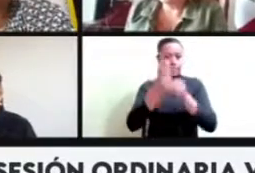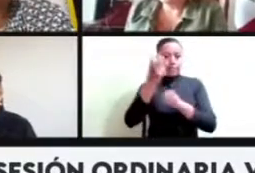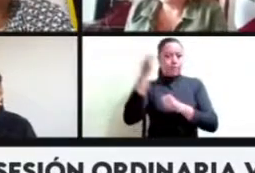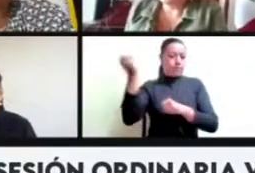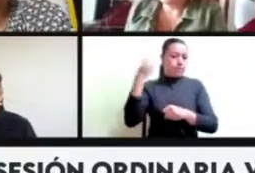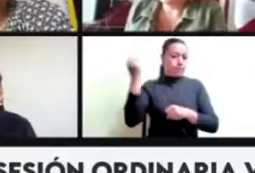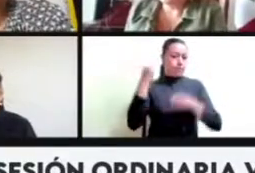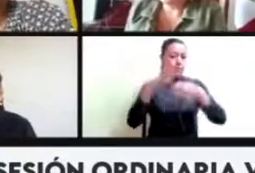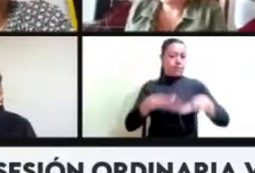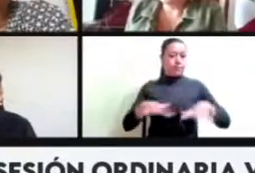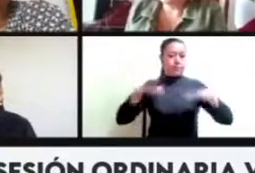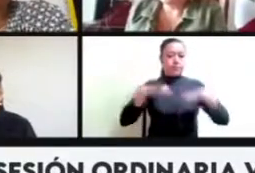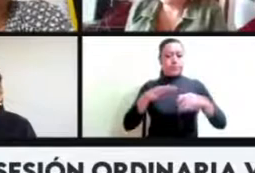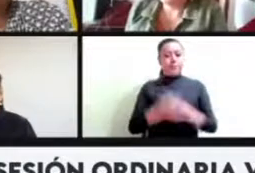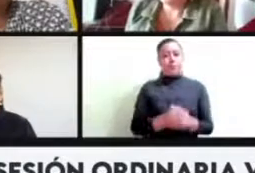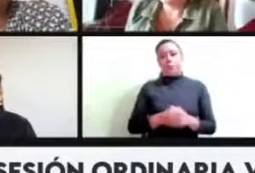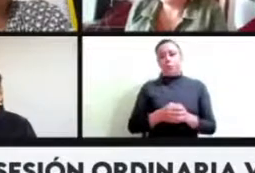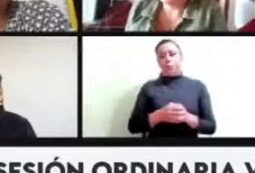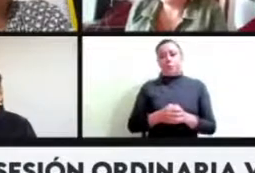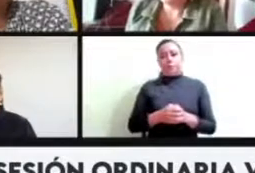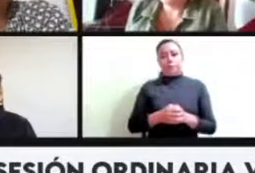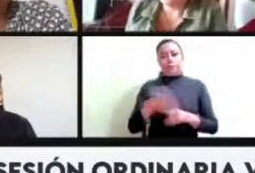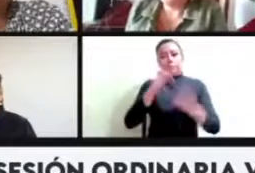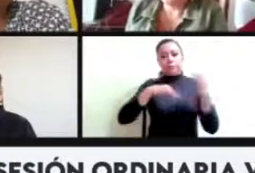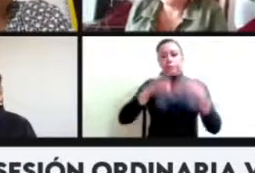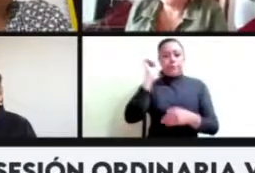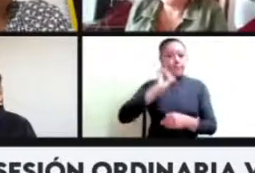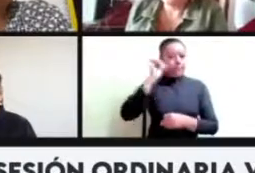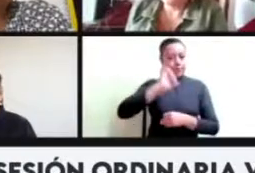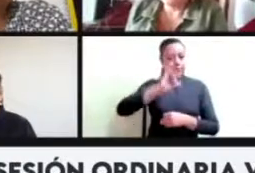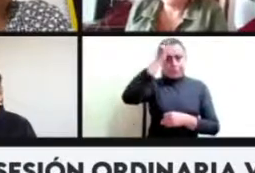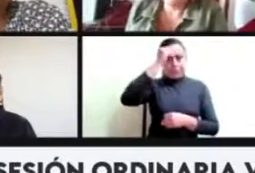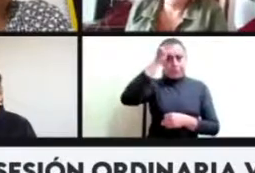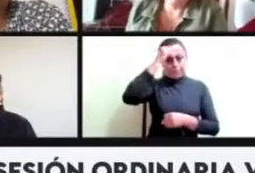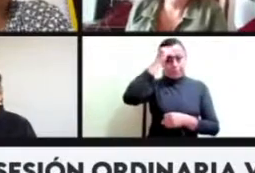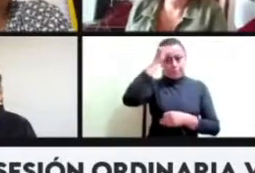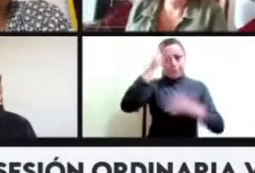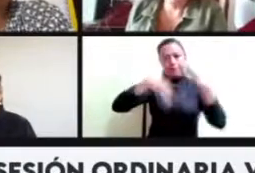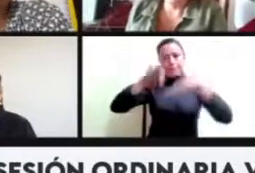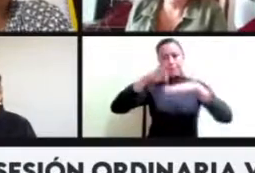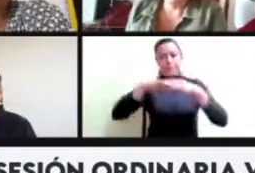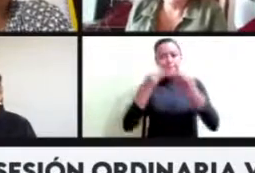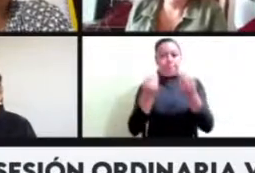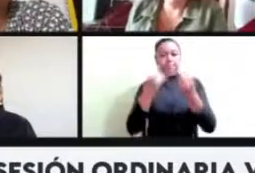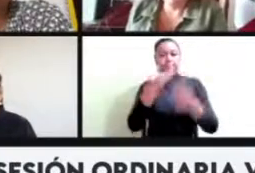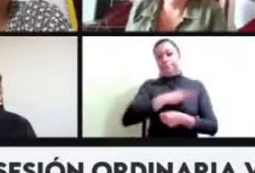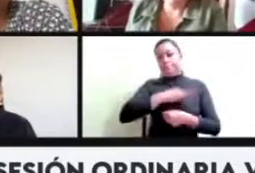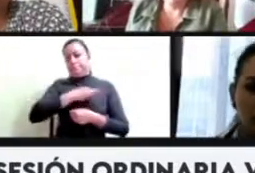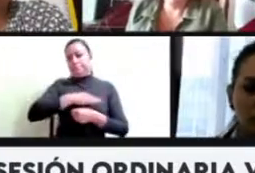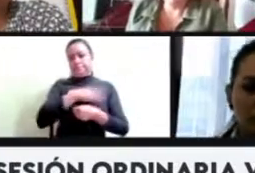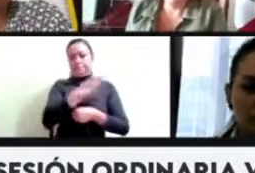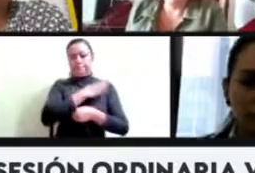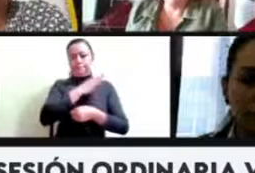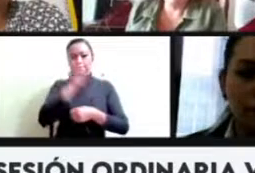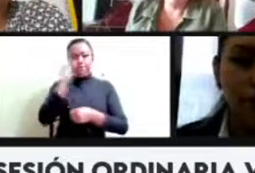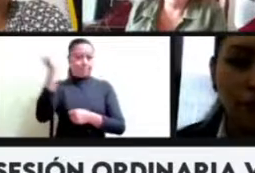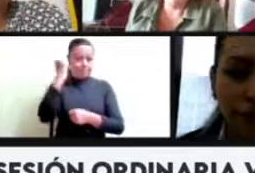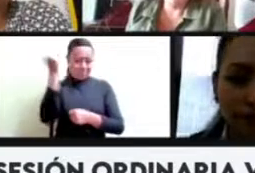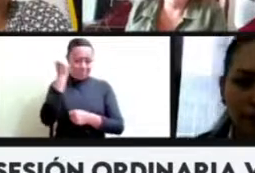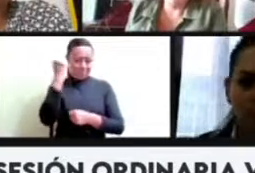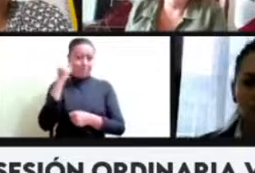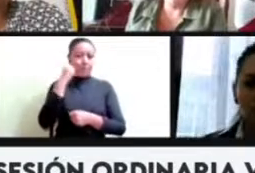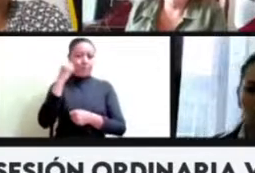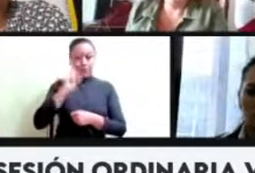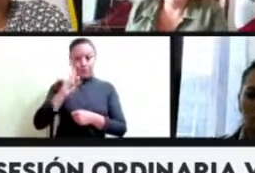Todos siempre aprendemos de todos. Es que muchas felicidades, buena suerte, diputada Paula Soto. Y quiero de una vez